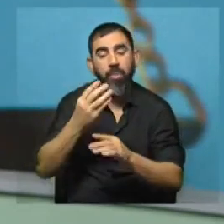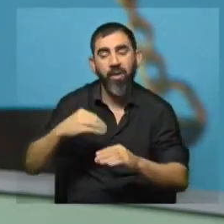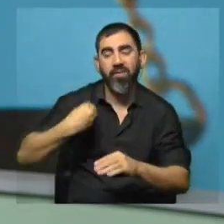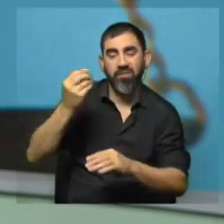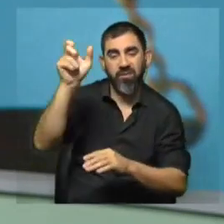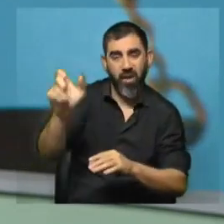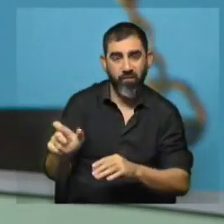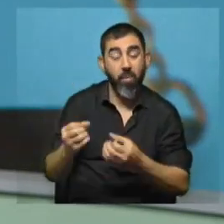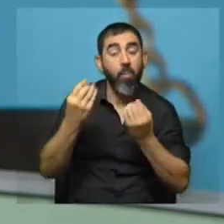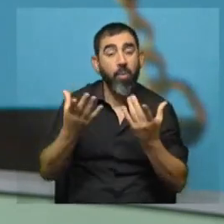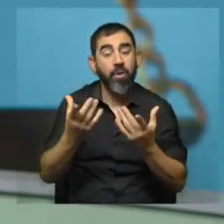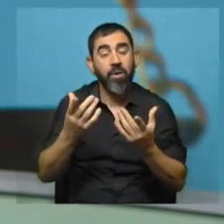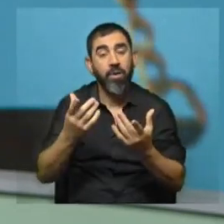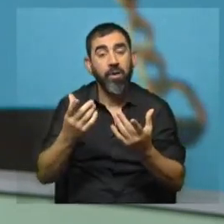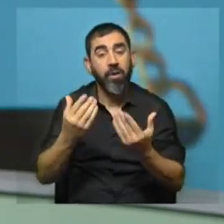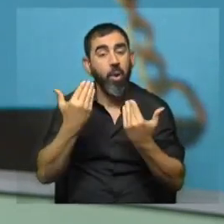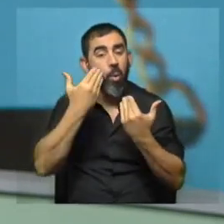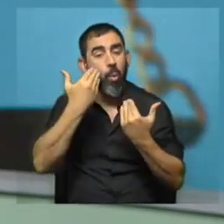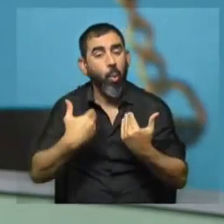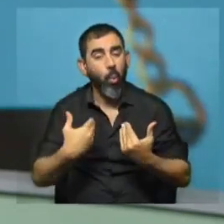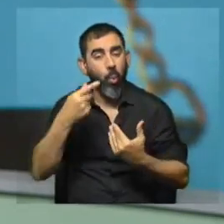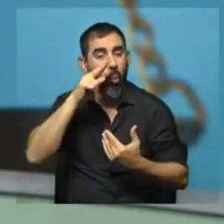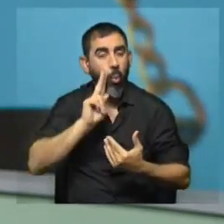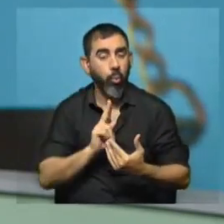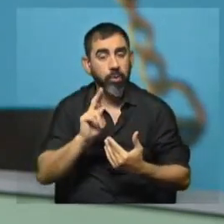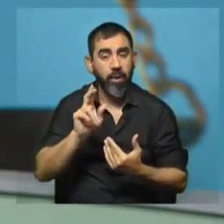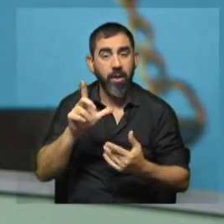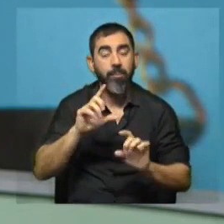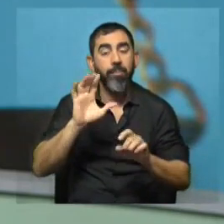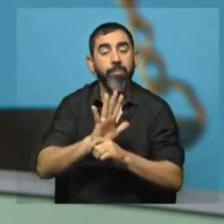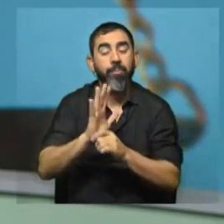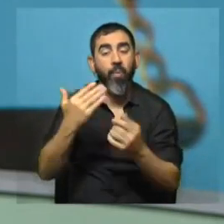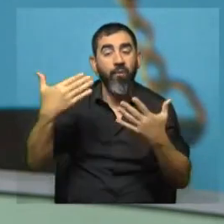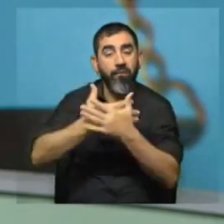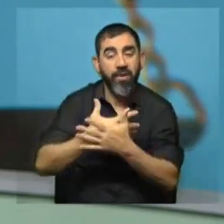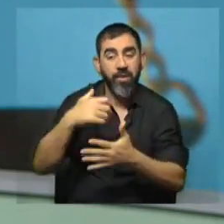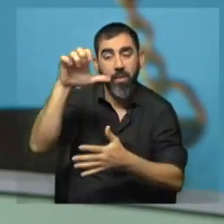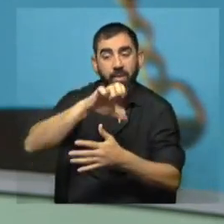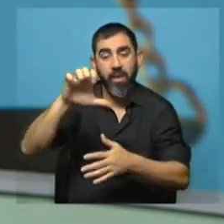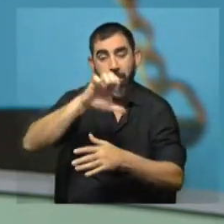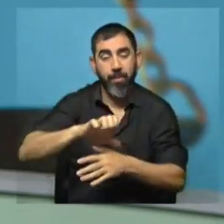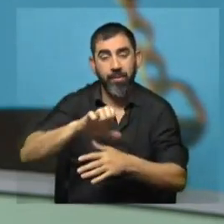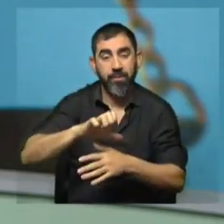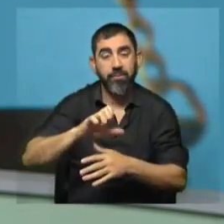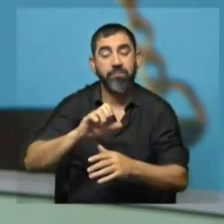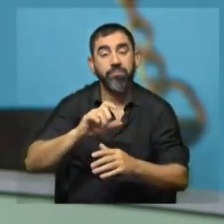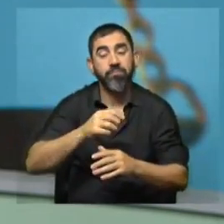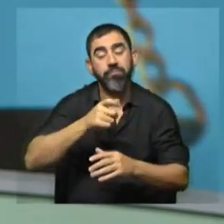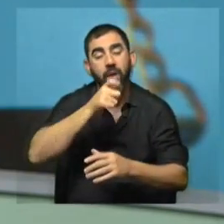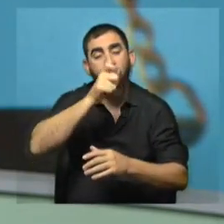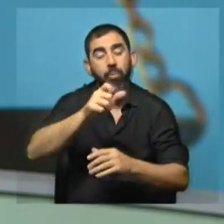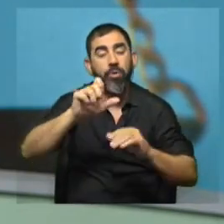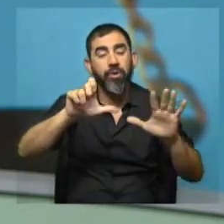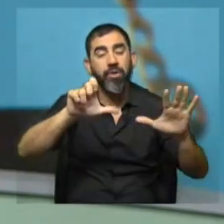al considerar que las contas atípicas en las que incurrió fueron en calidad de víctima de la empresa brasileña. Mejía hizo su alegato de